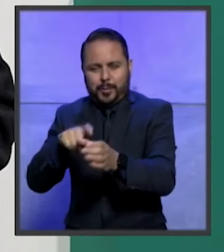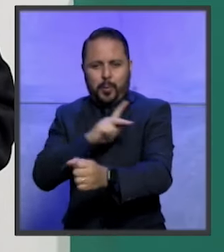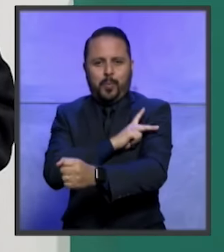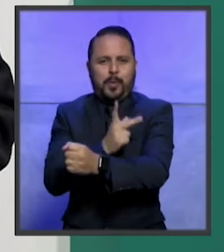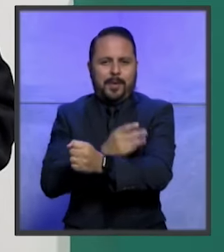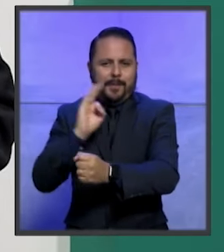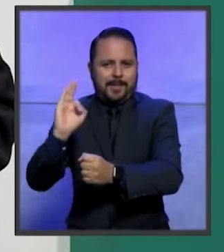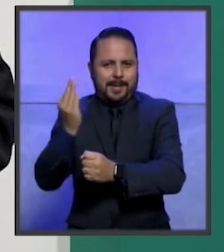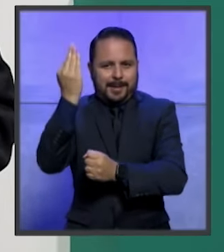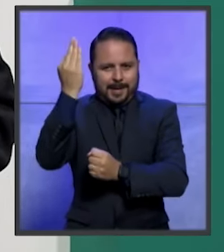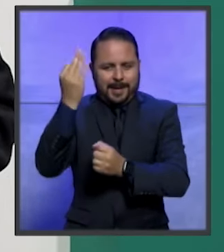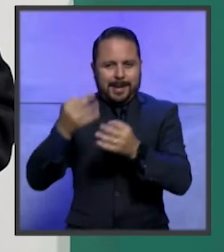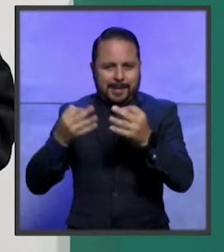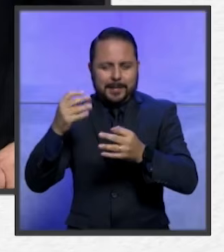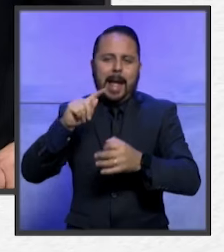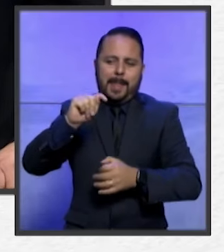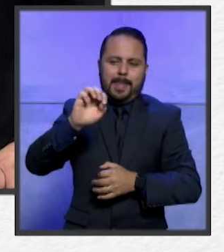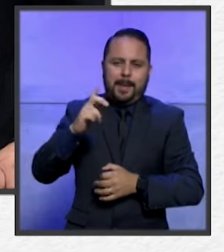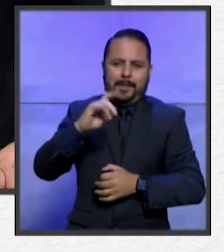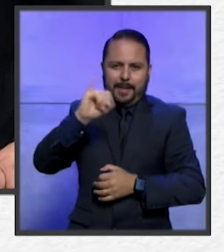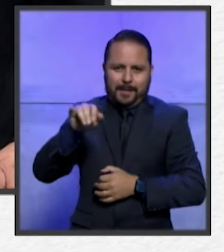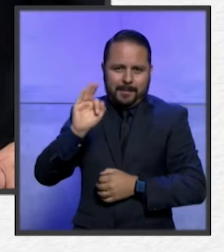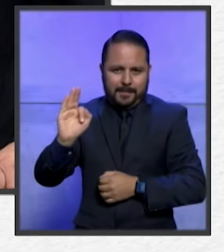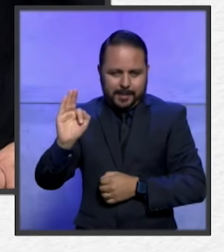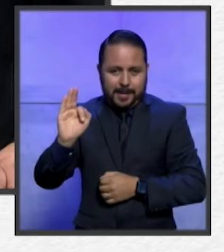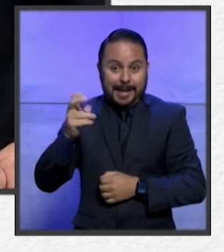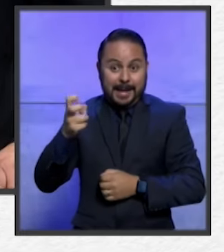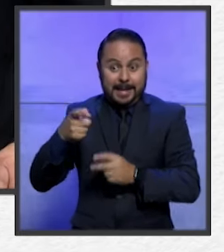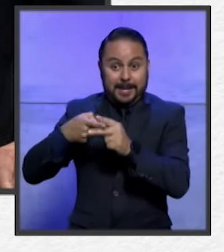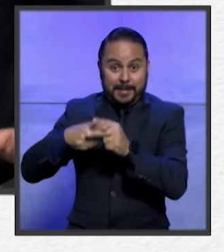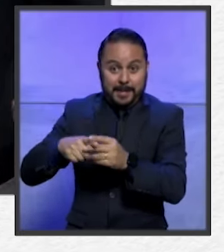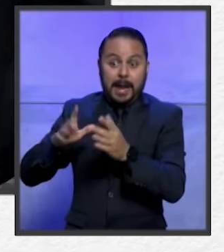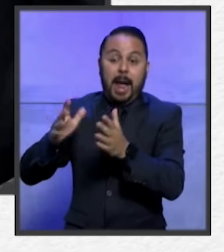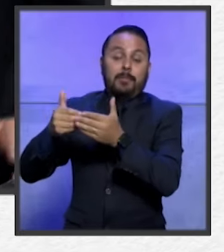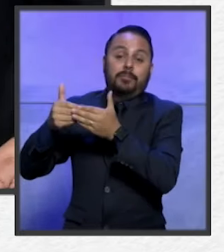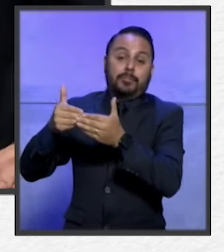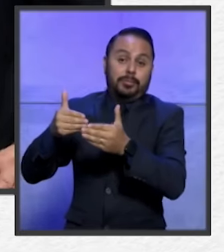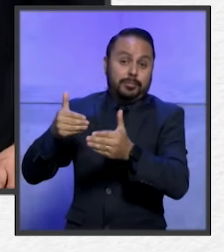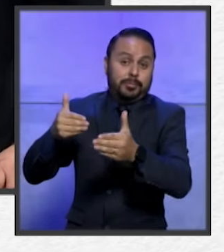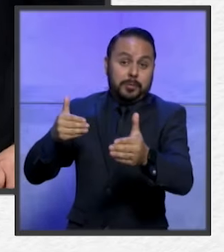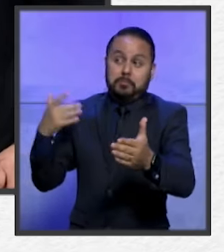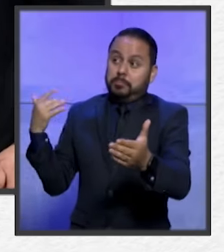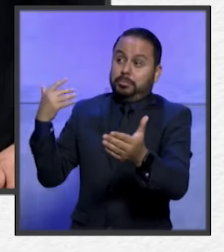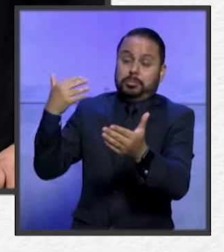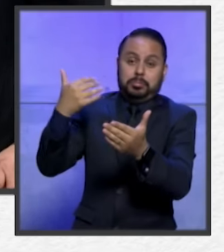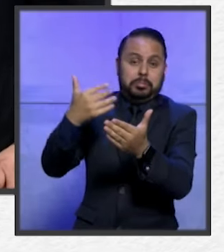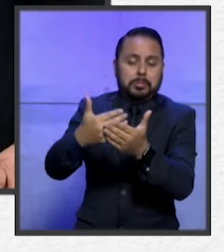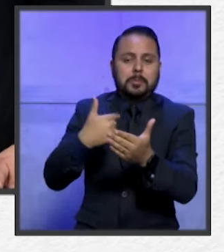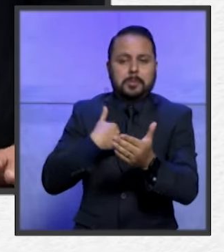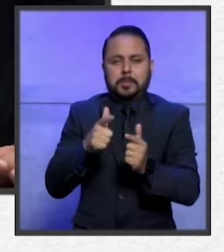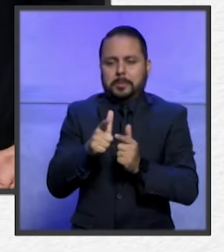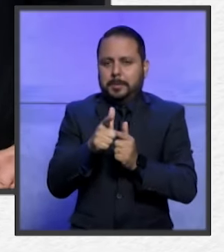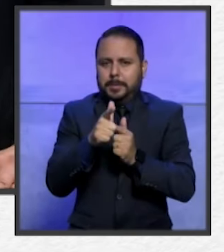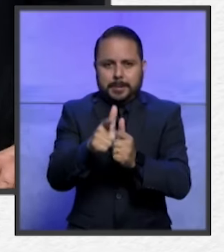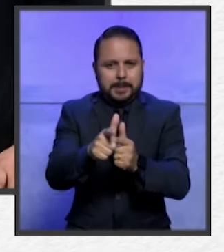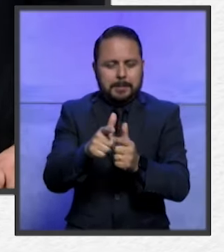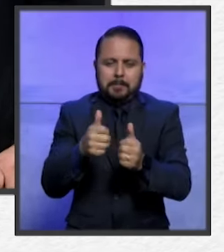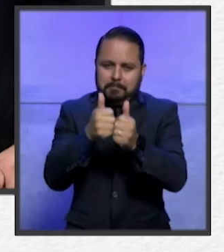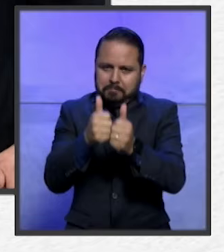federación como tribunal electoral Y desde ese momento hasta la fecha eh No he dejado